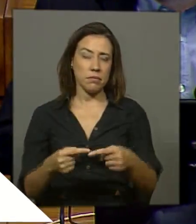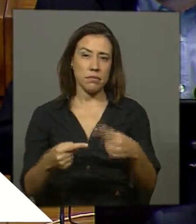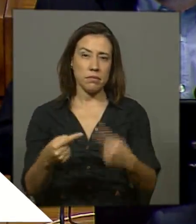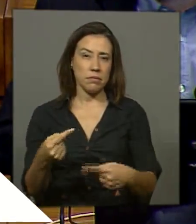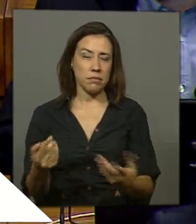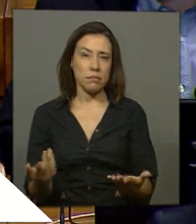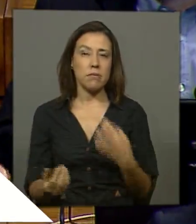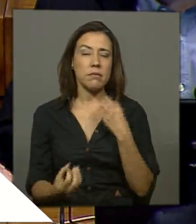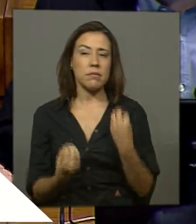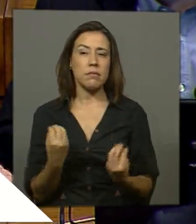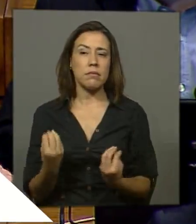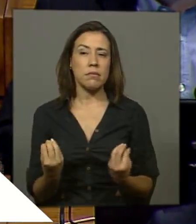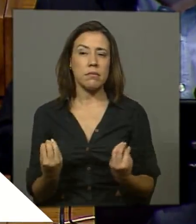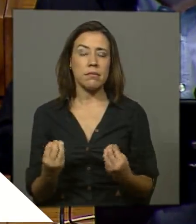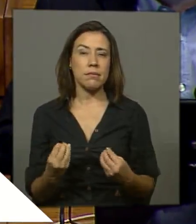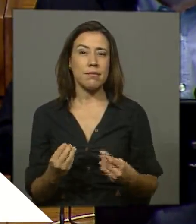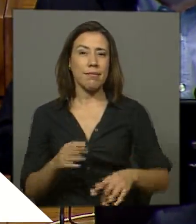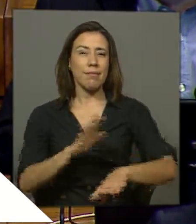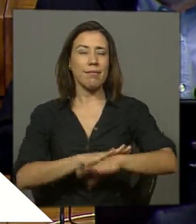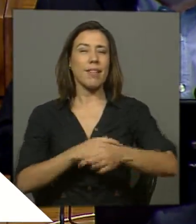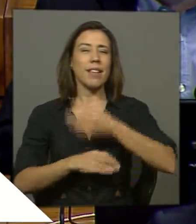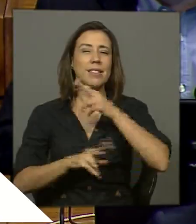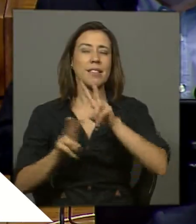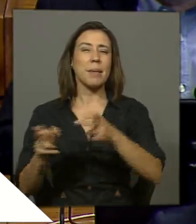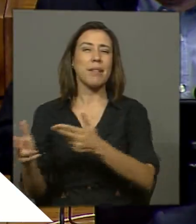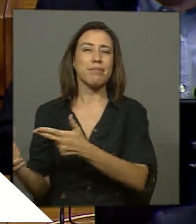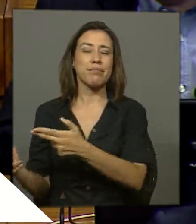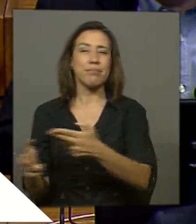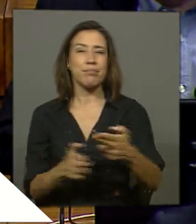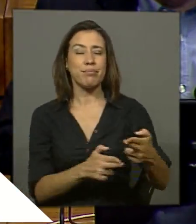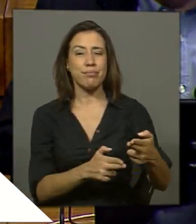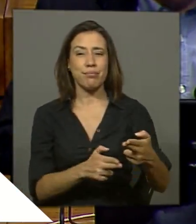presidente porque esta derecha que habla de